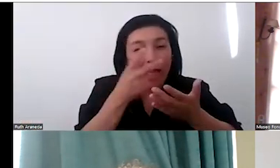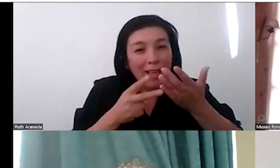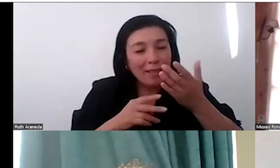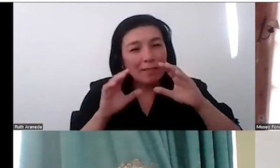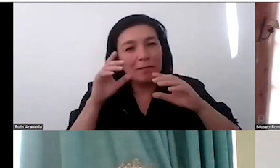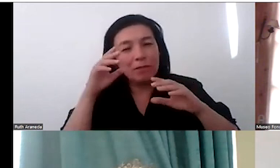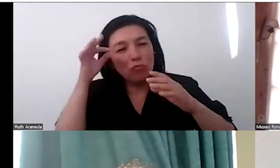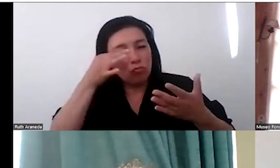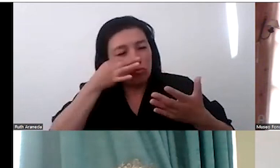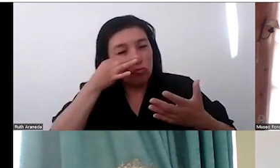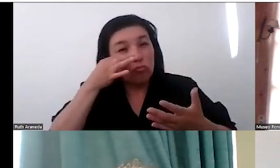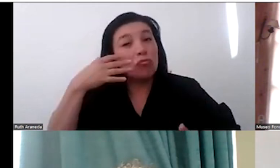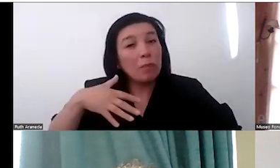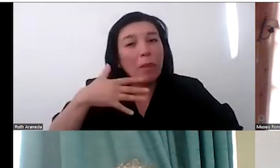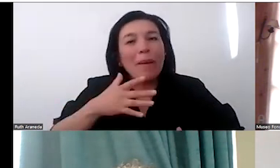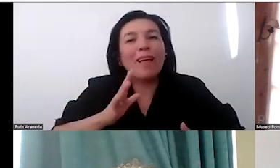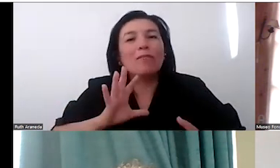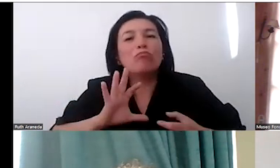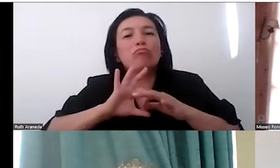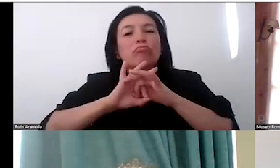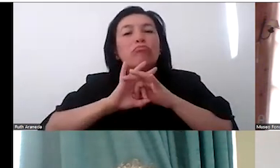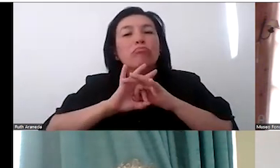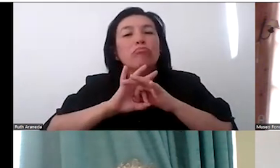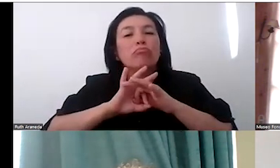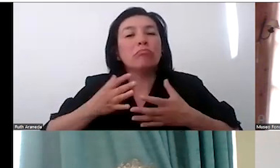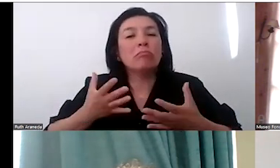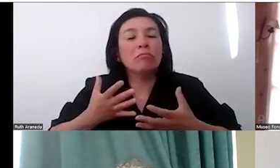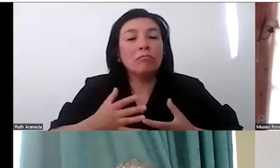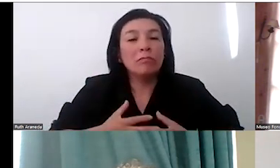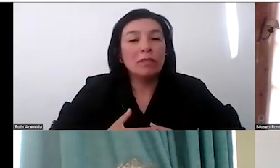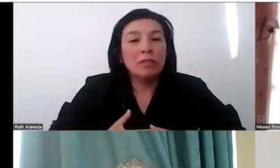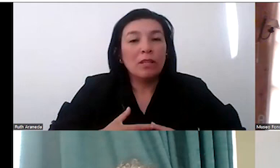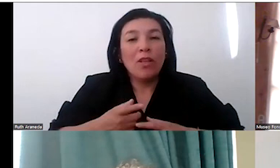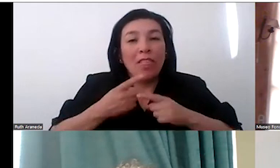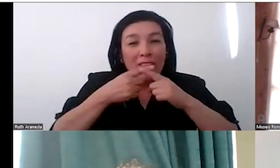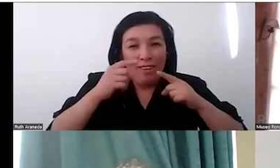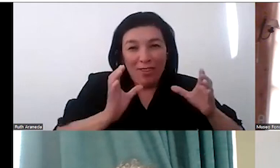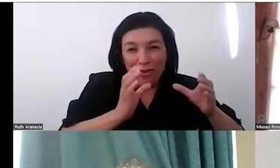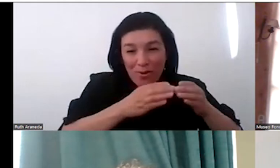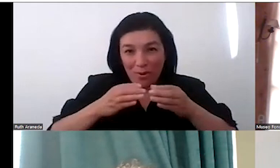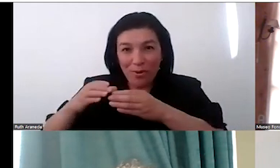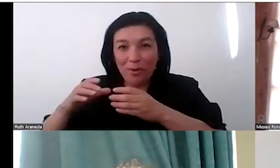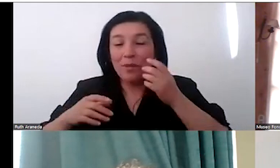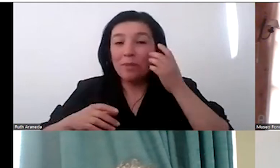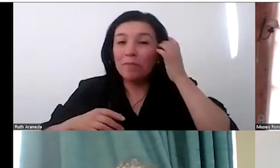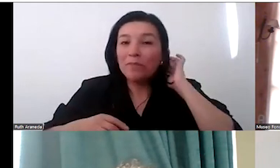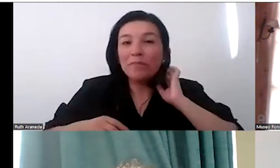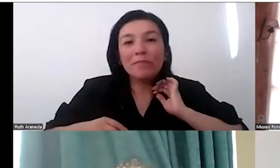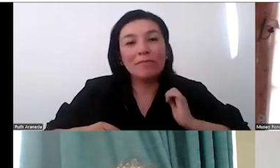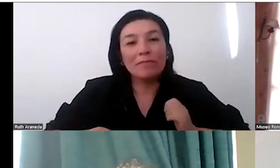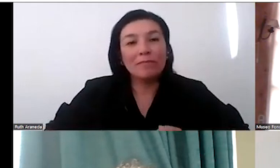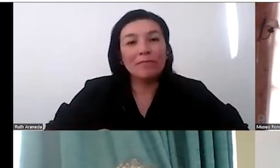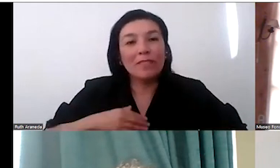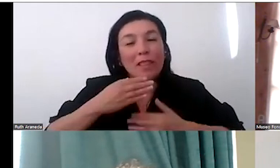es súper importante también para conectar con con estas especies y así